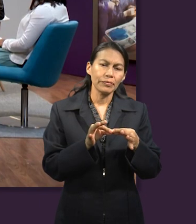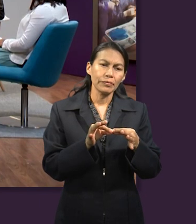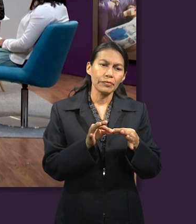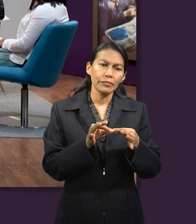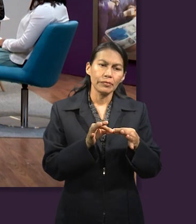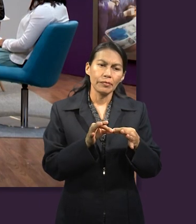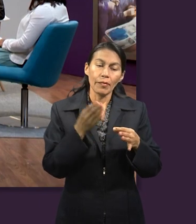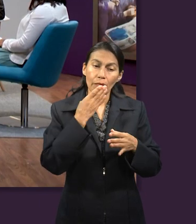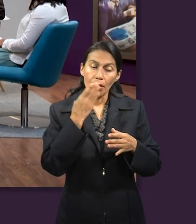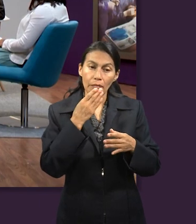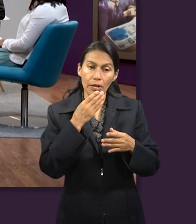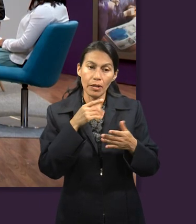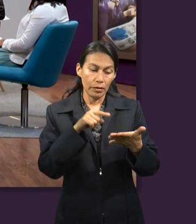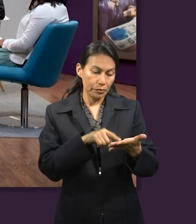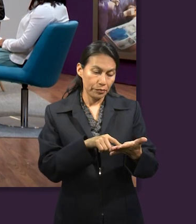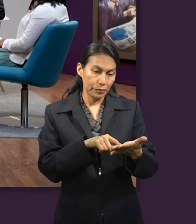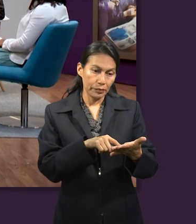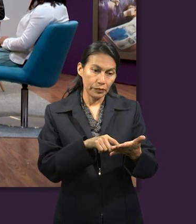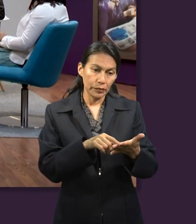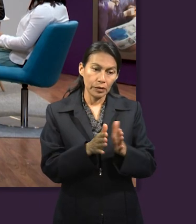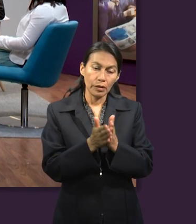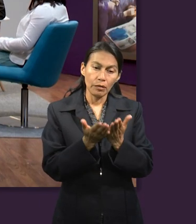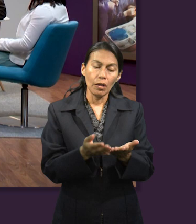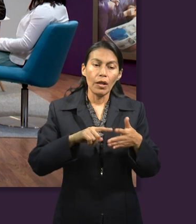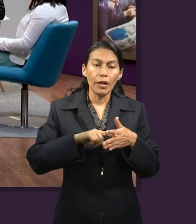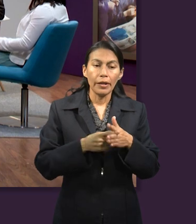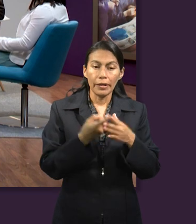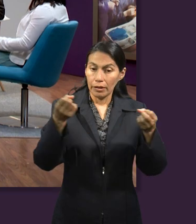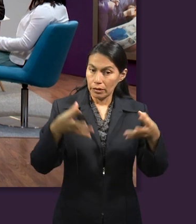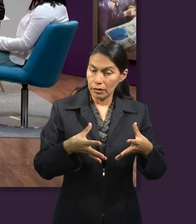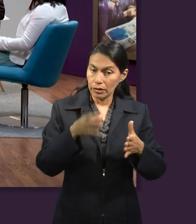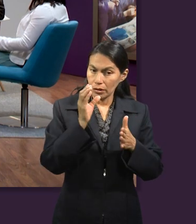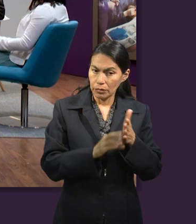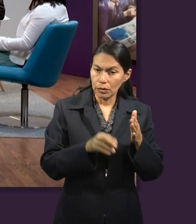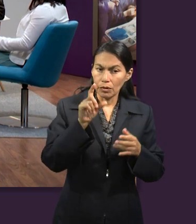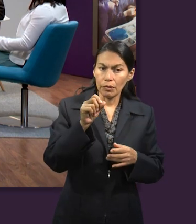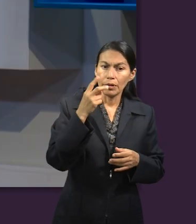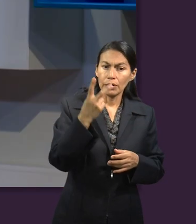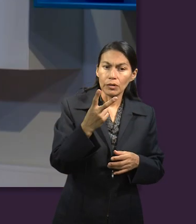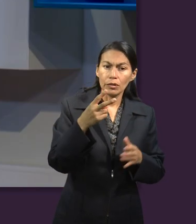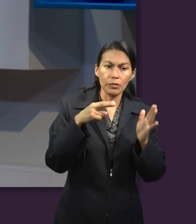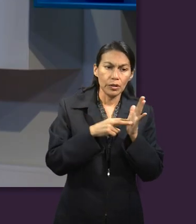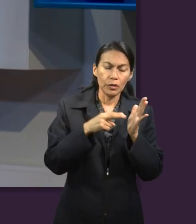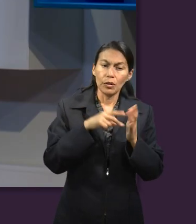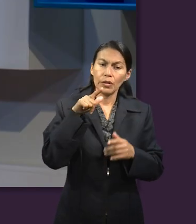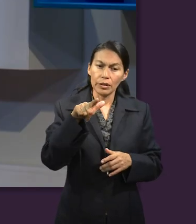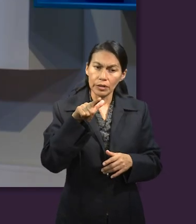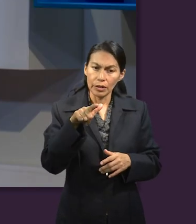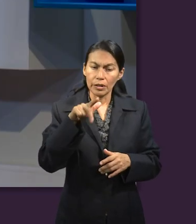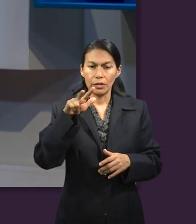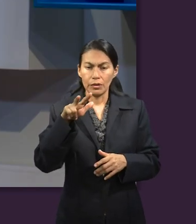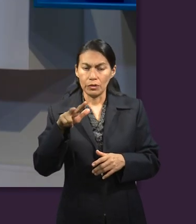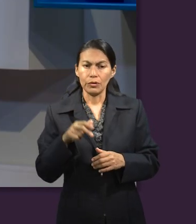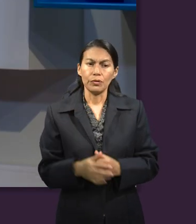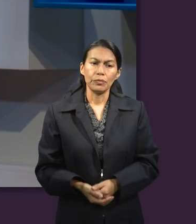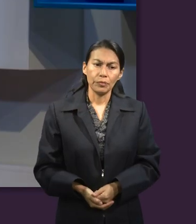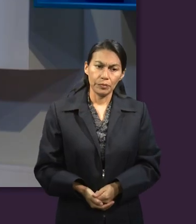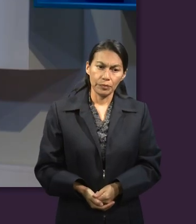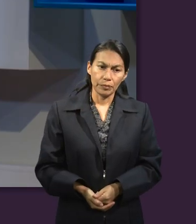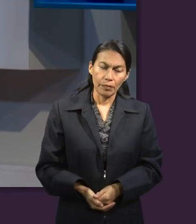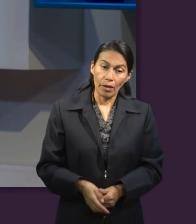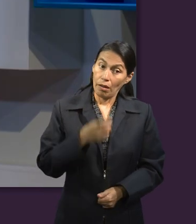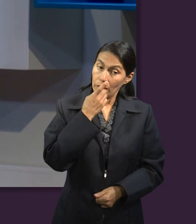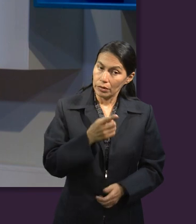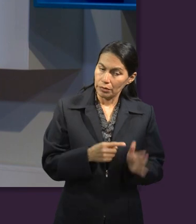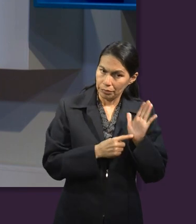vamos a leer génesis capítulo 22 versículo 17 y 18